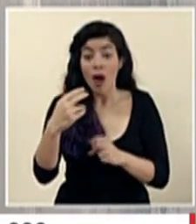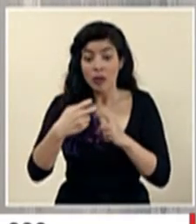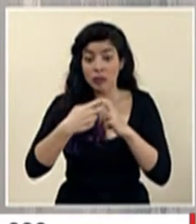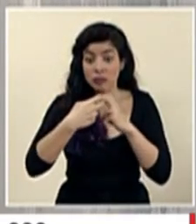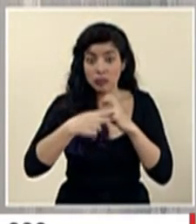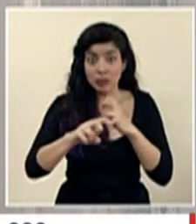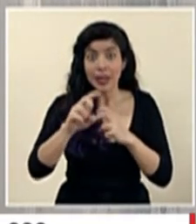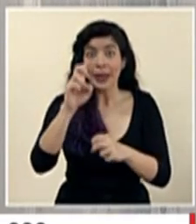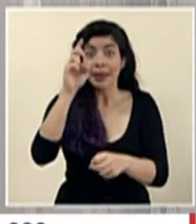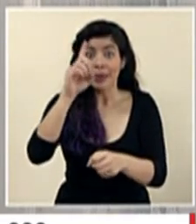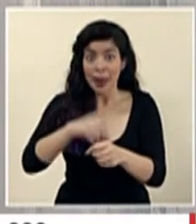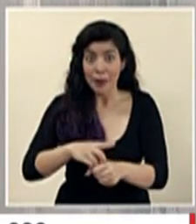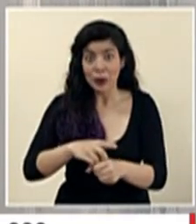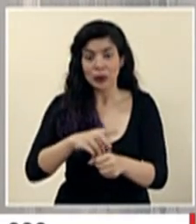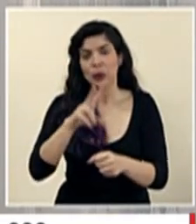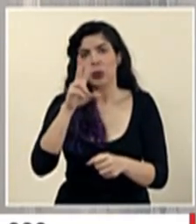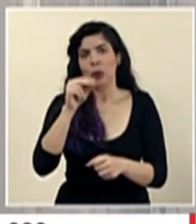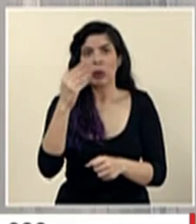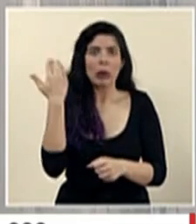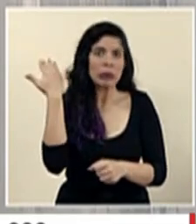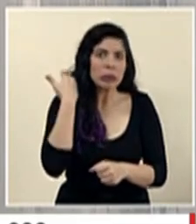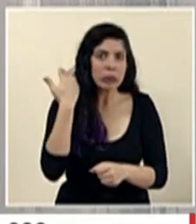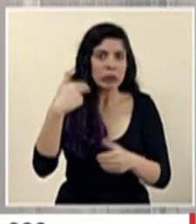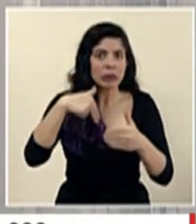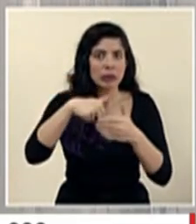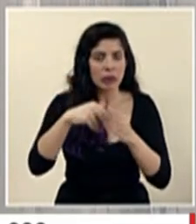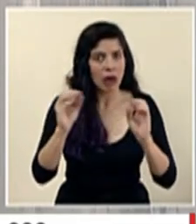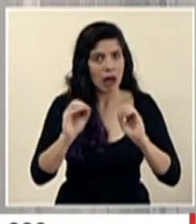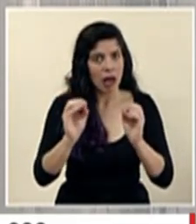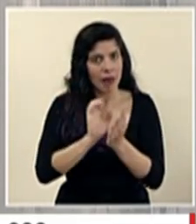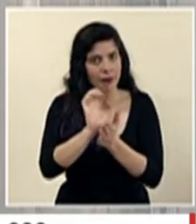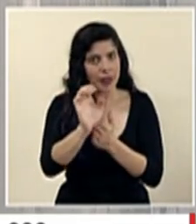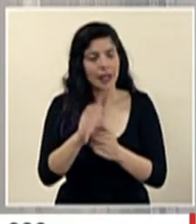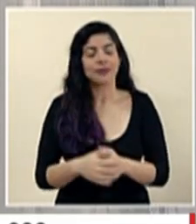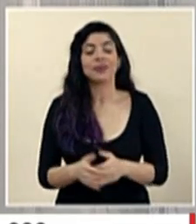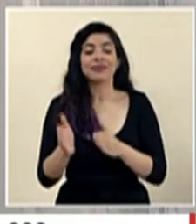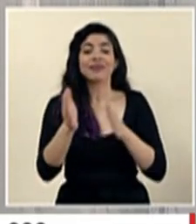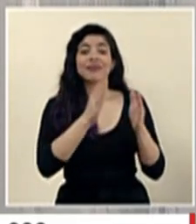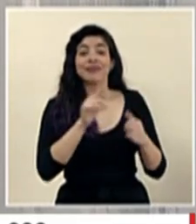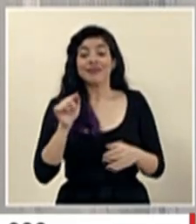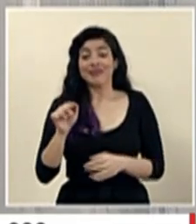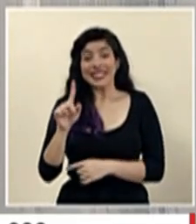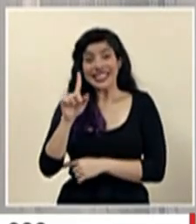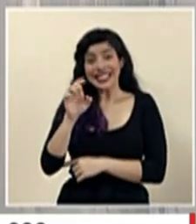de depósito no vayamos a tener dificultades. Con respecto a estas